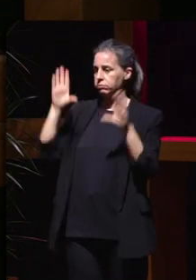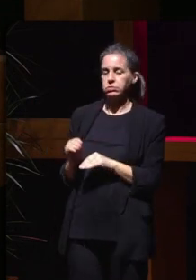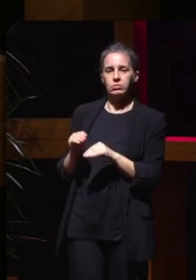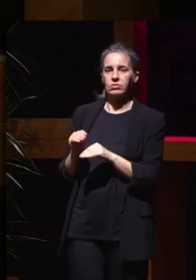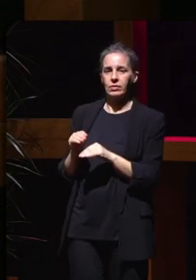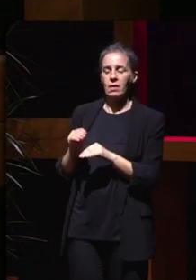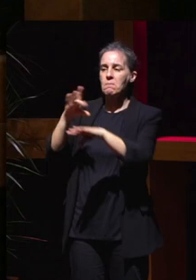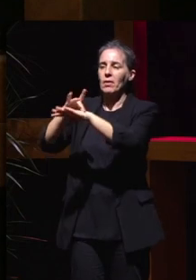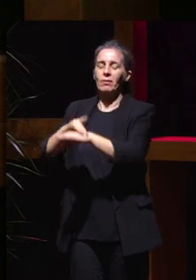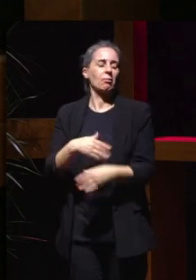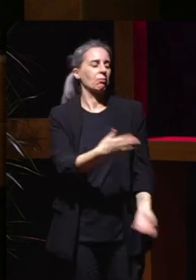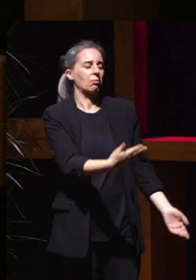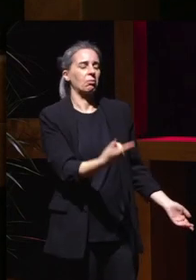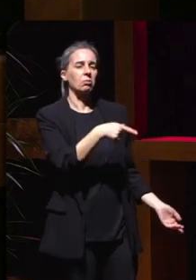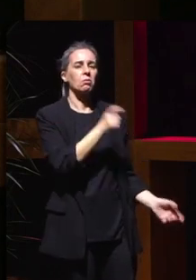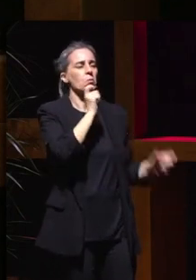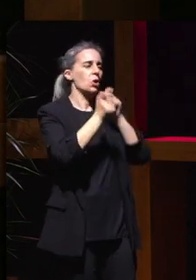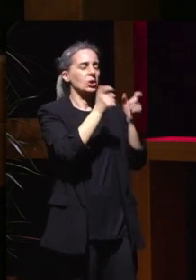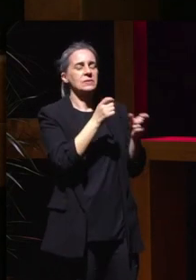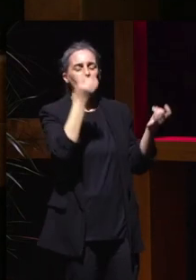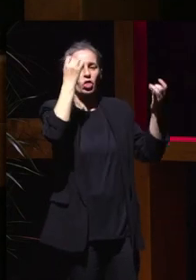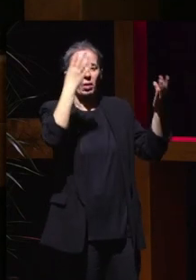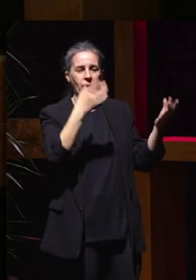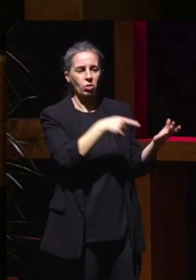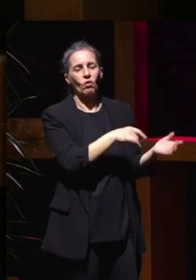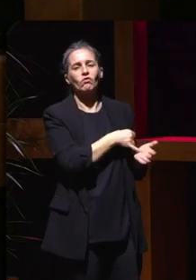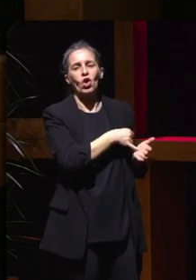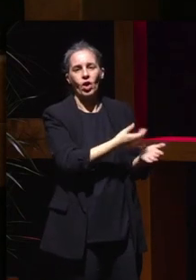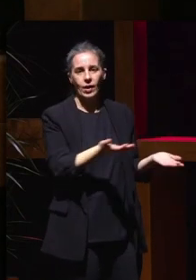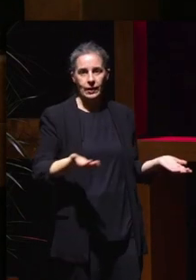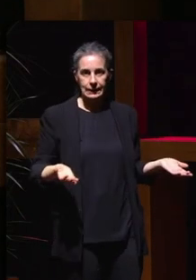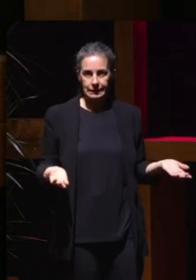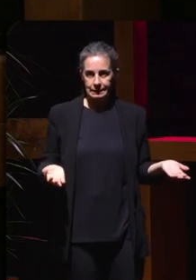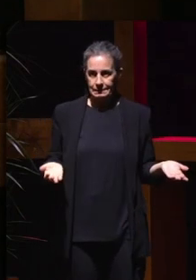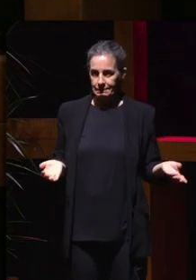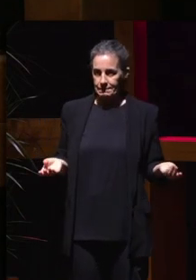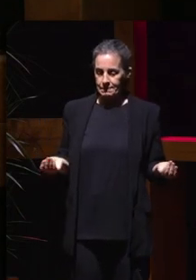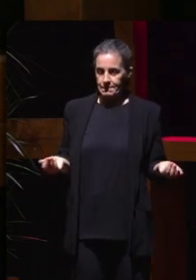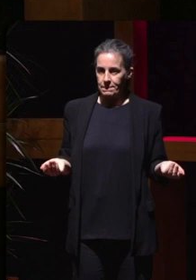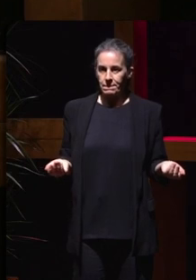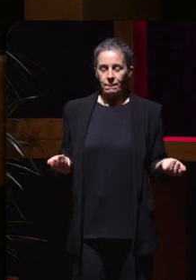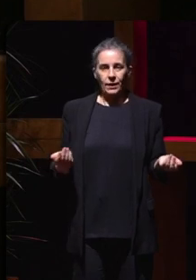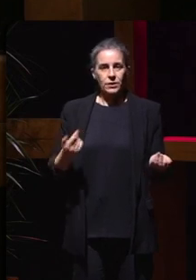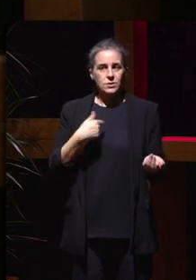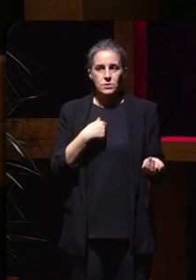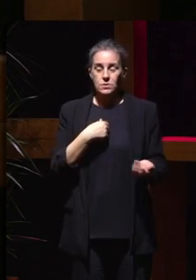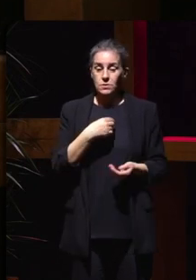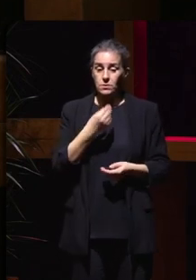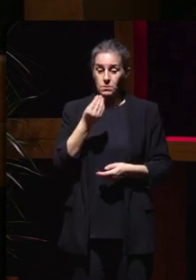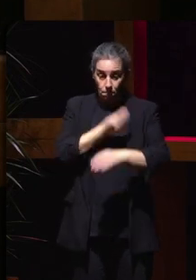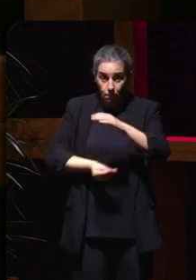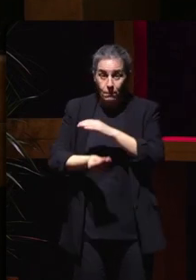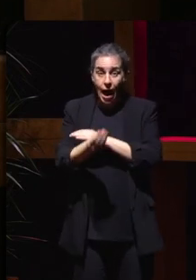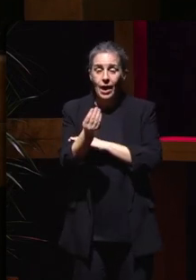no era para tanto y que dejase de quejarme entonces amiga maternidad de legume a